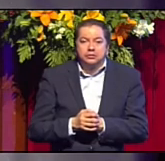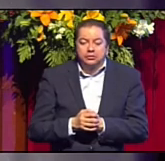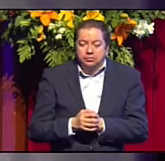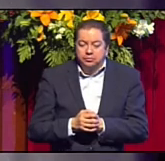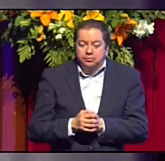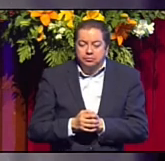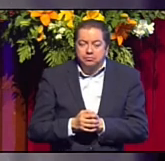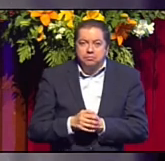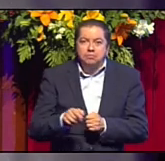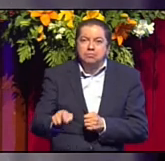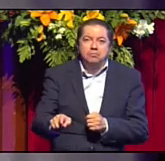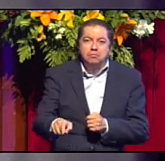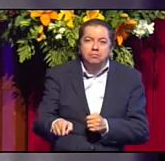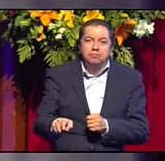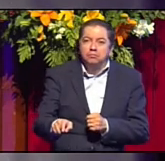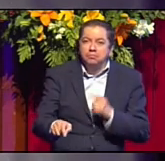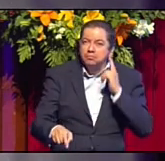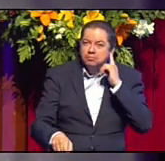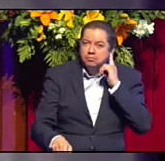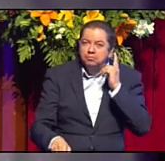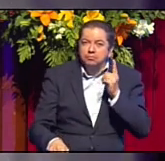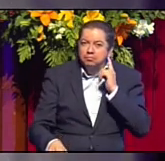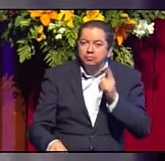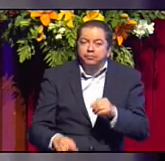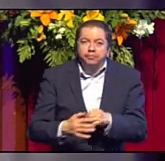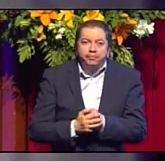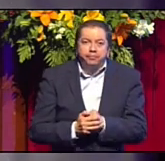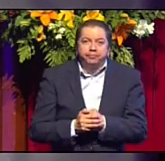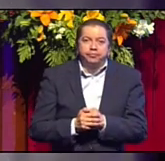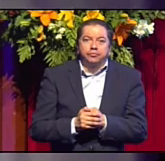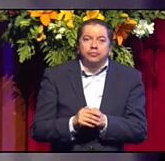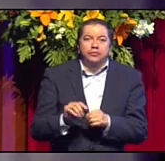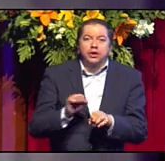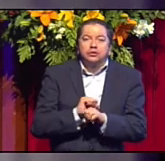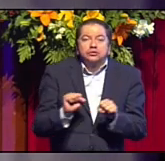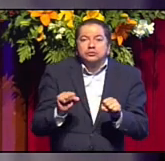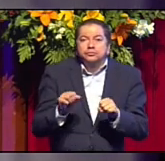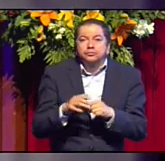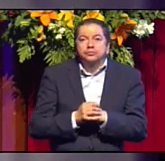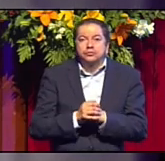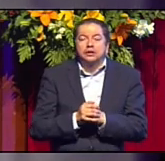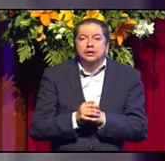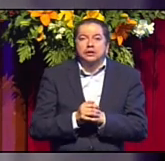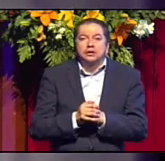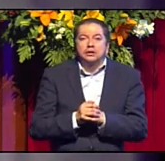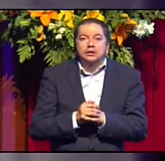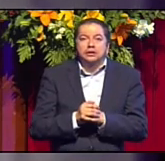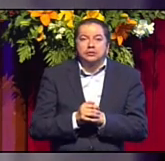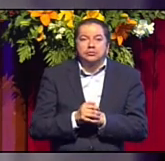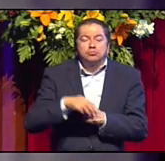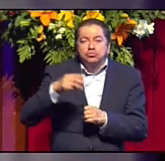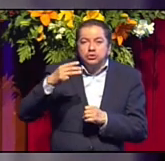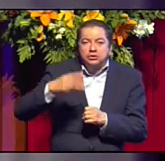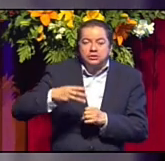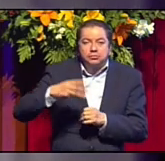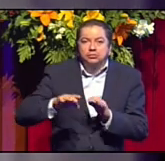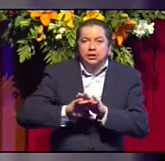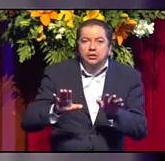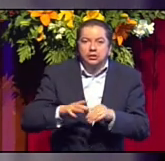un dictamen de la Contraloría donde ellos no pueden traspasar la responsabilidad que por ley tienen ni a un municipio ni a